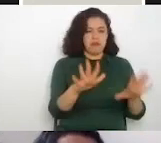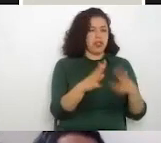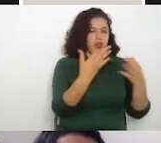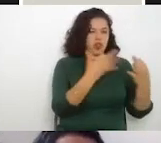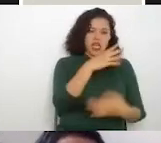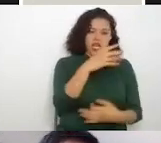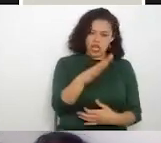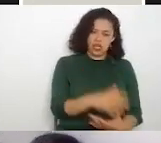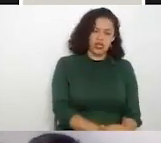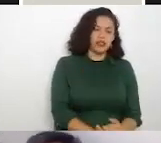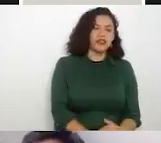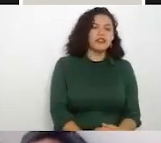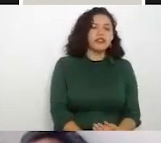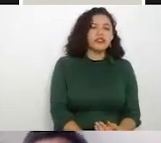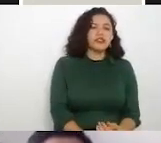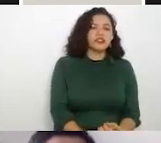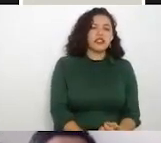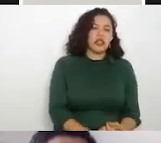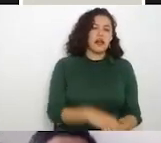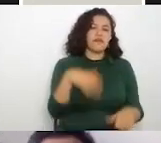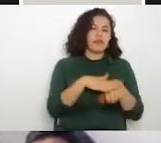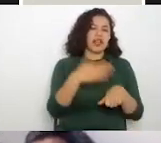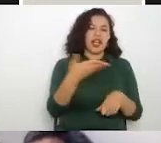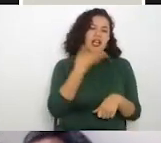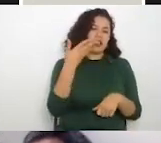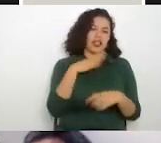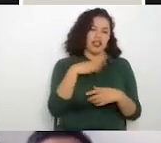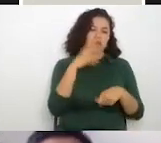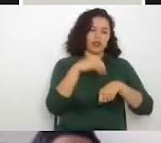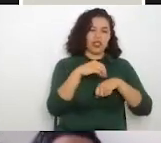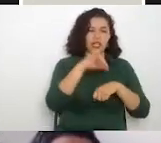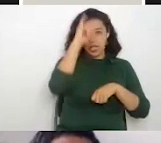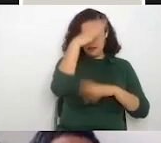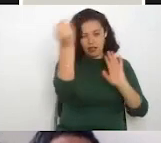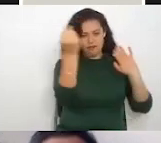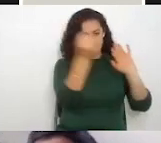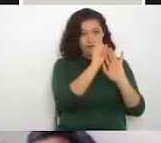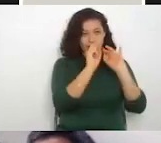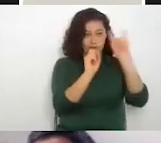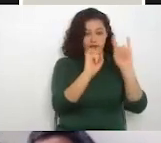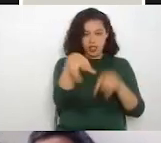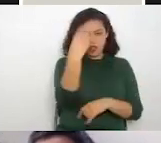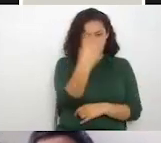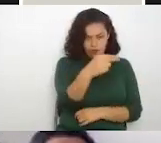¿sí? Entre lo más común es incluir pues el logo de la dependencia, el nombre,